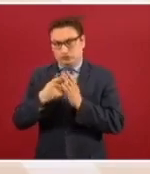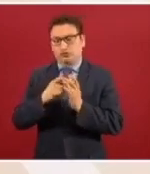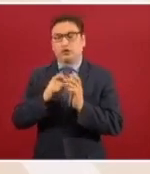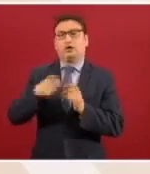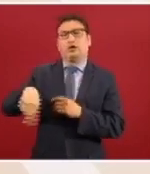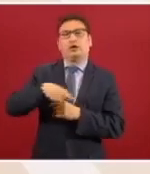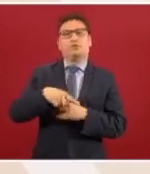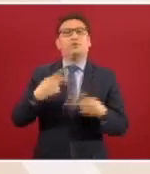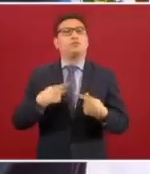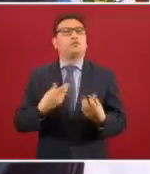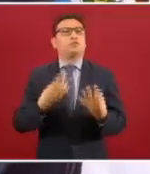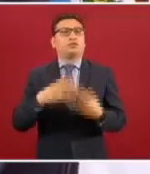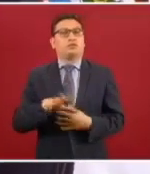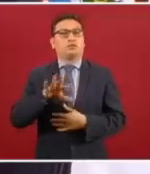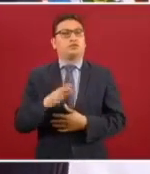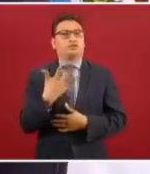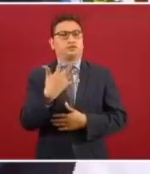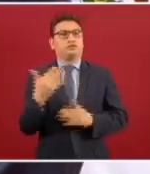a